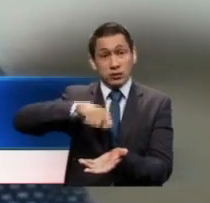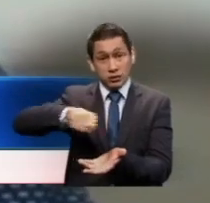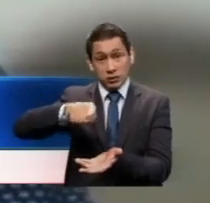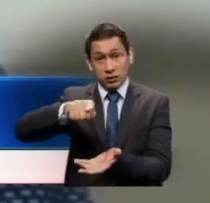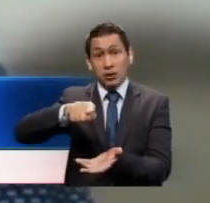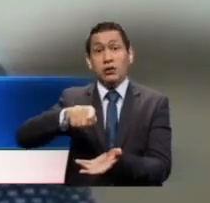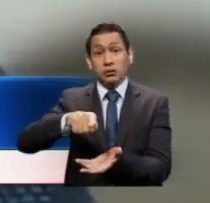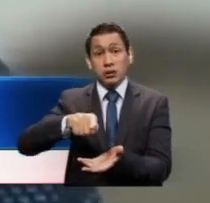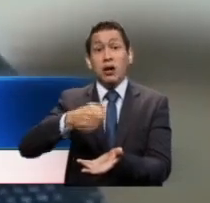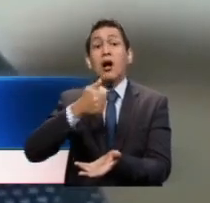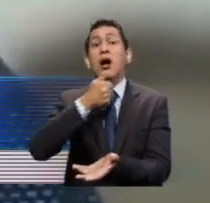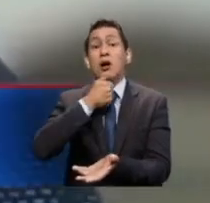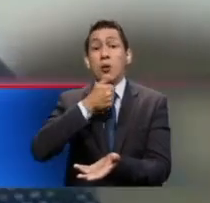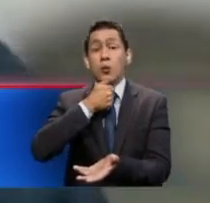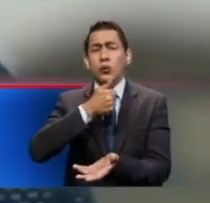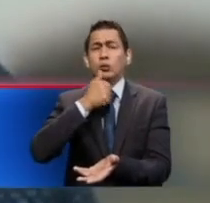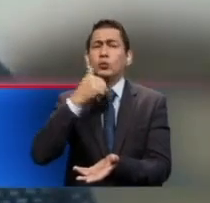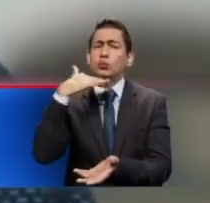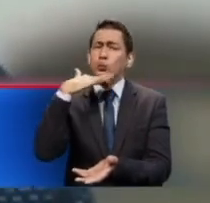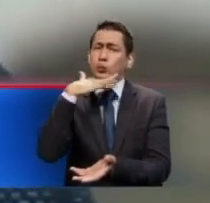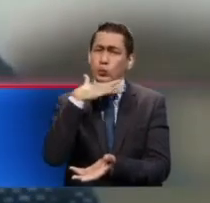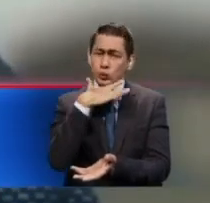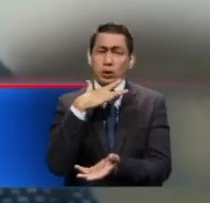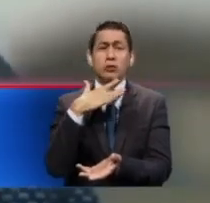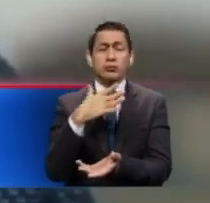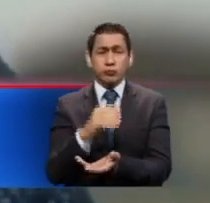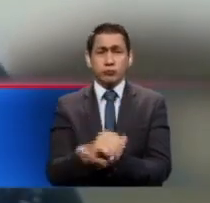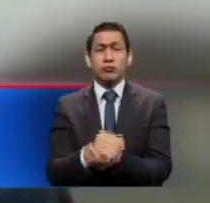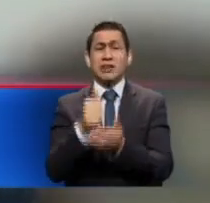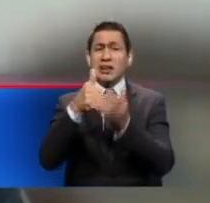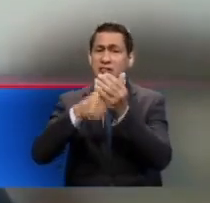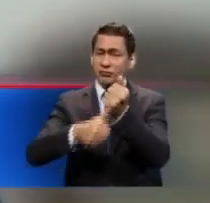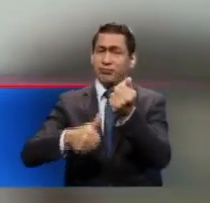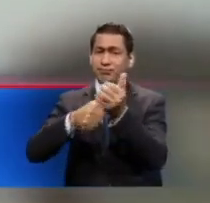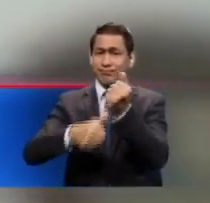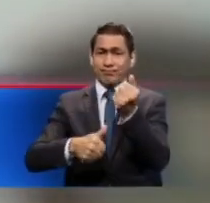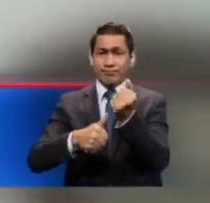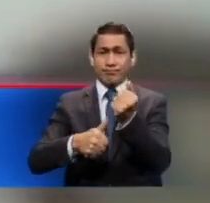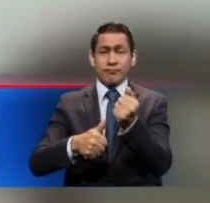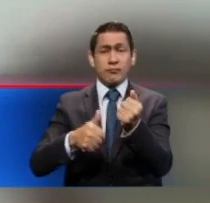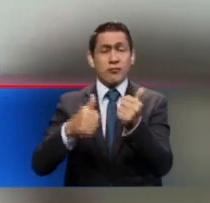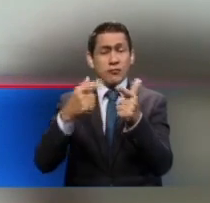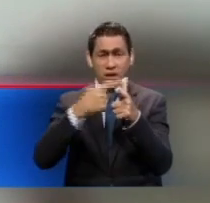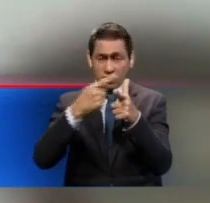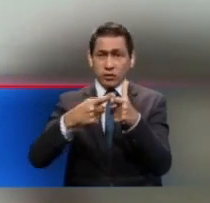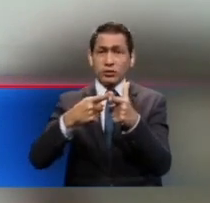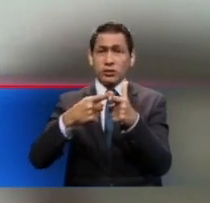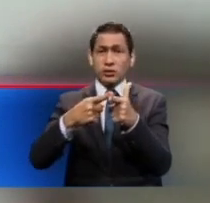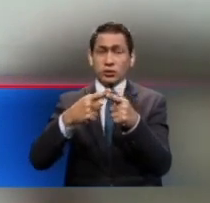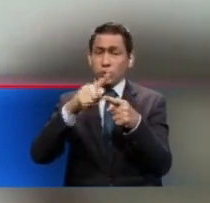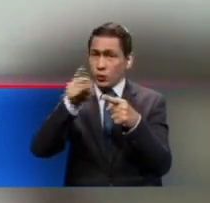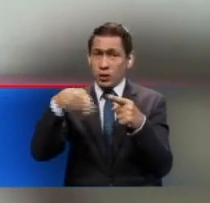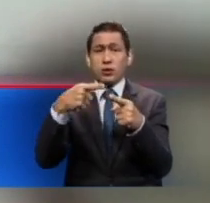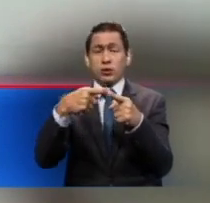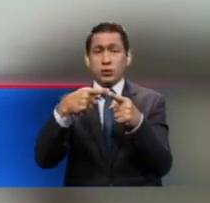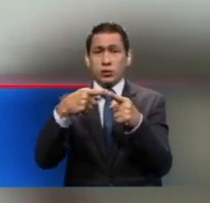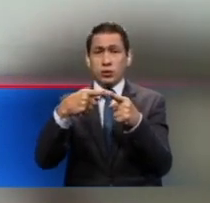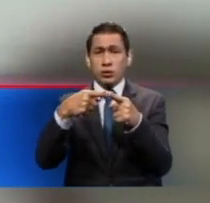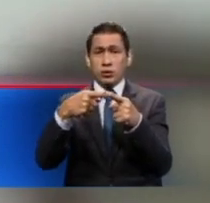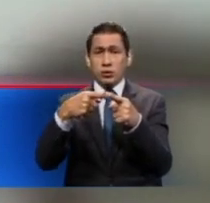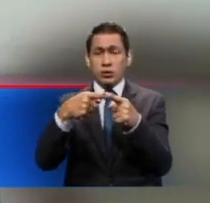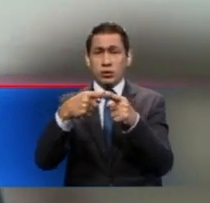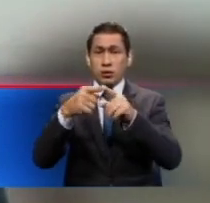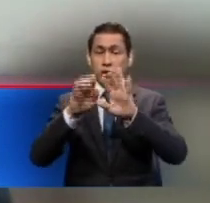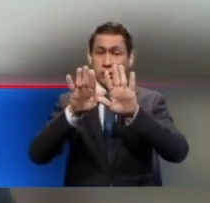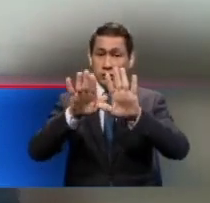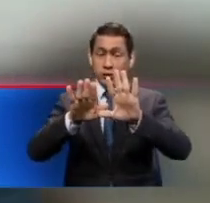24.4% de esas aguas están contaminadas con heces fecales. Y luego, cuando ya le pedimos exactamente a los hogares